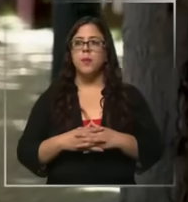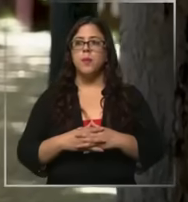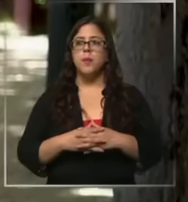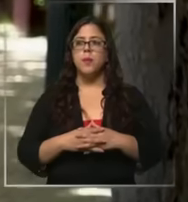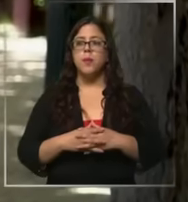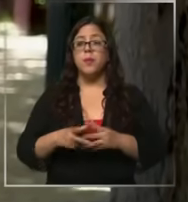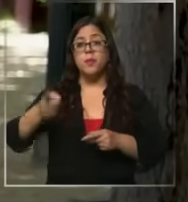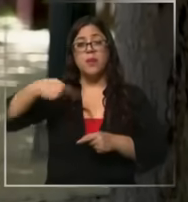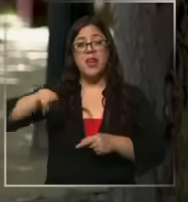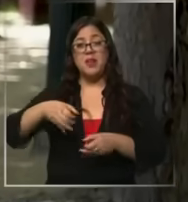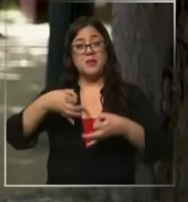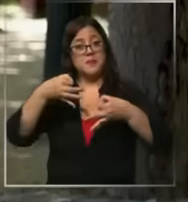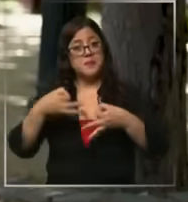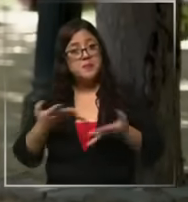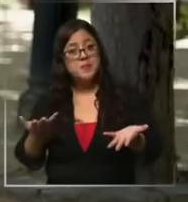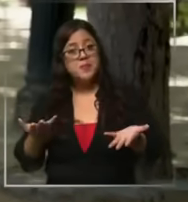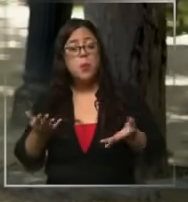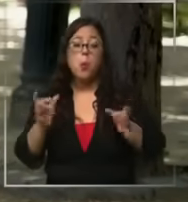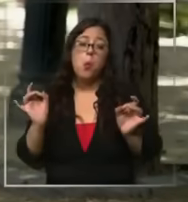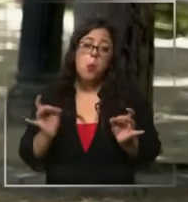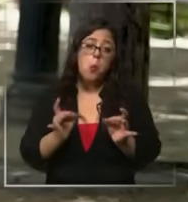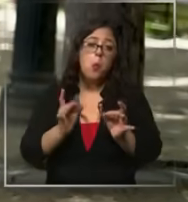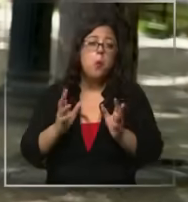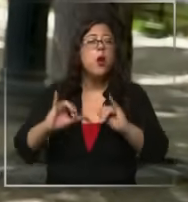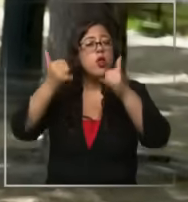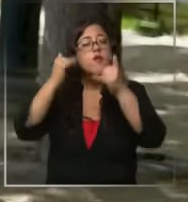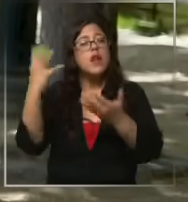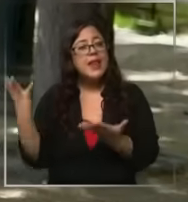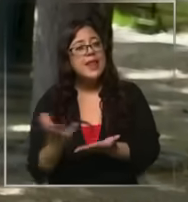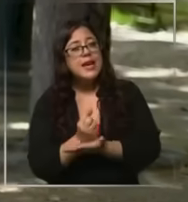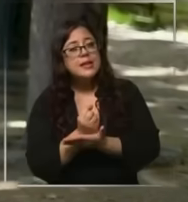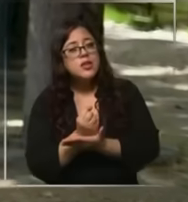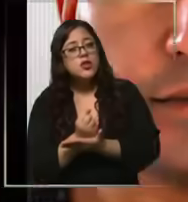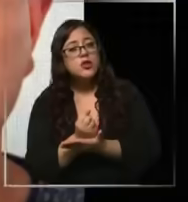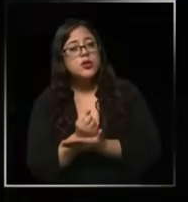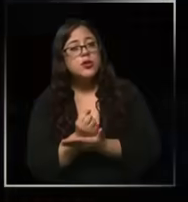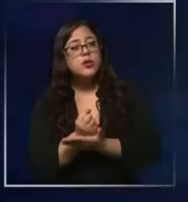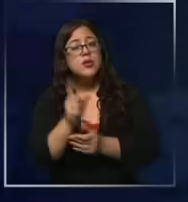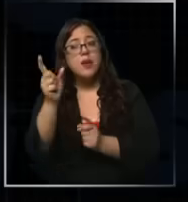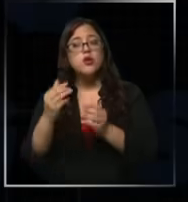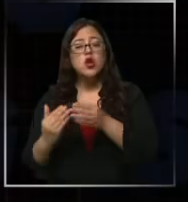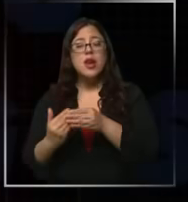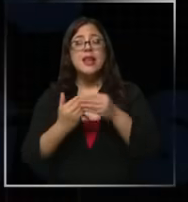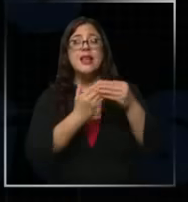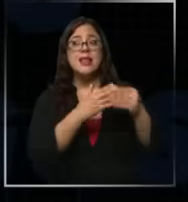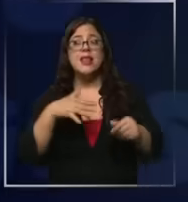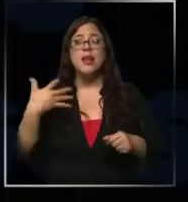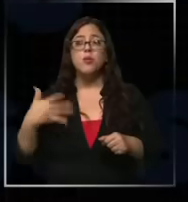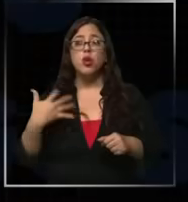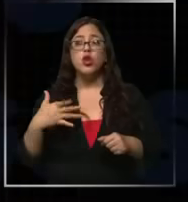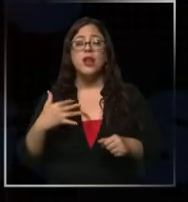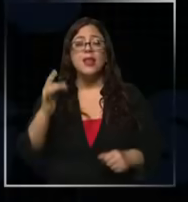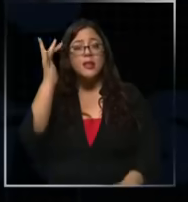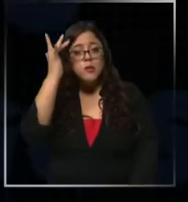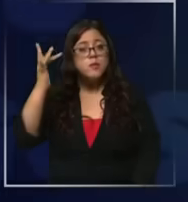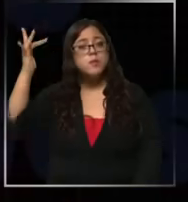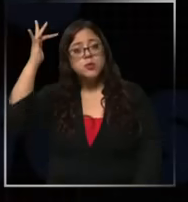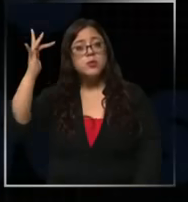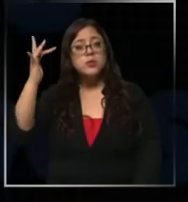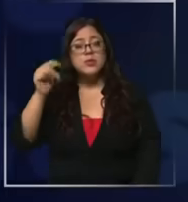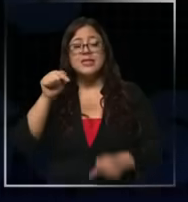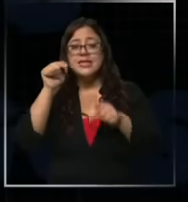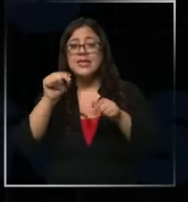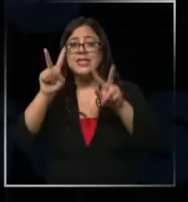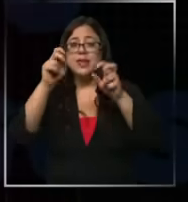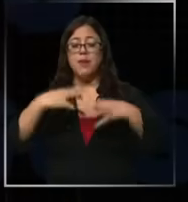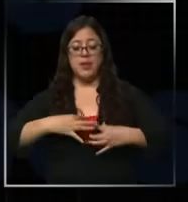¿Sofisticados? Puede ser, pero ¿cuánto pudieron disfrutar de aquel éxito? Al menos el líder, el clave, autor intelectual de aquella famosa